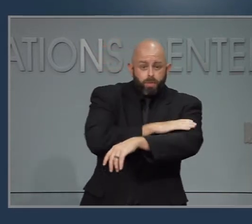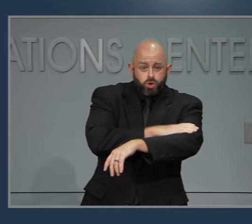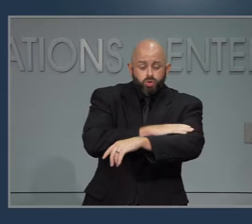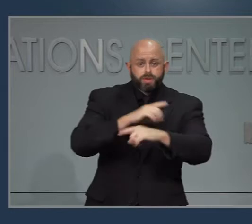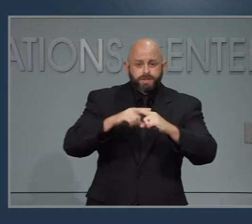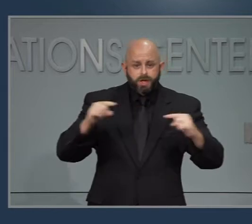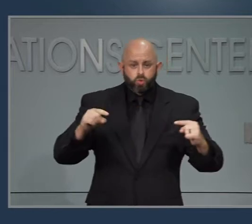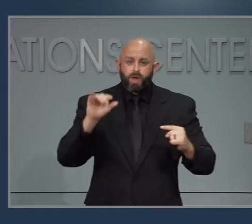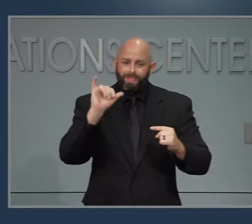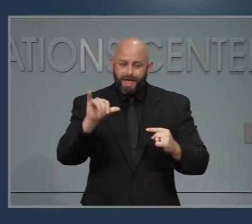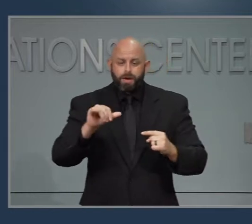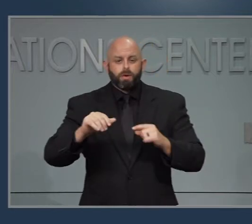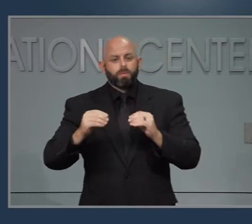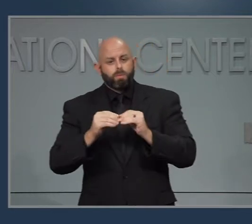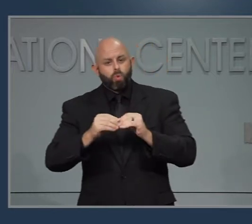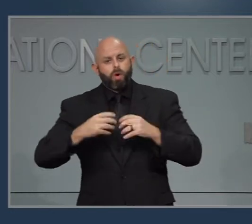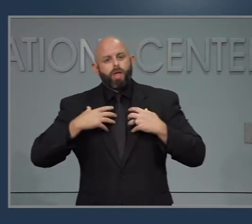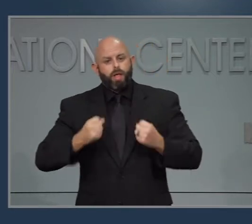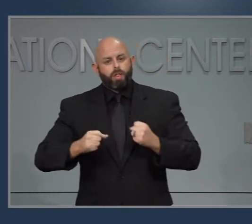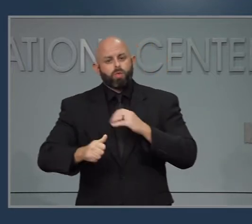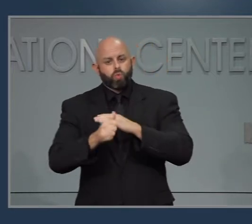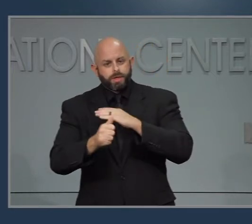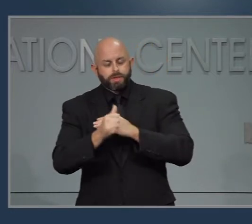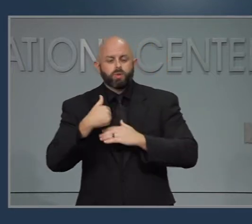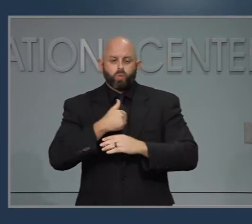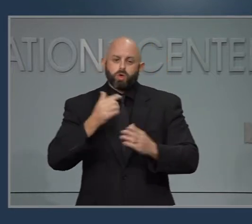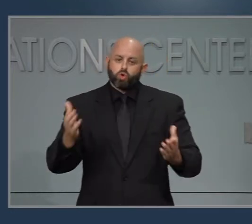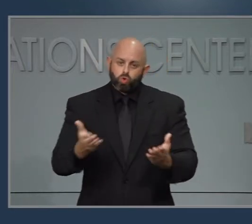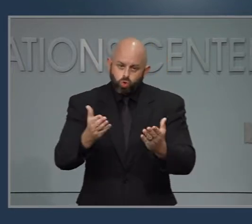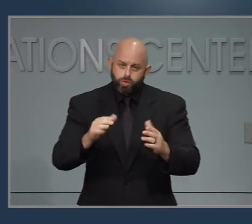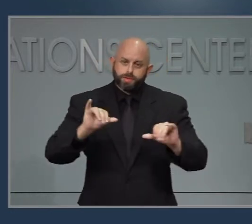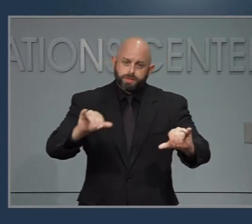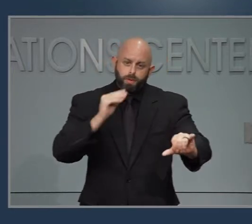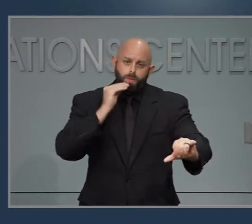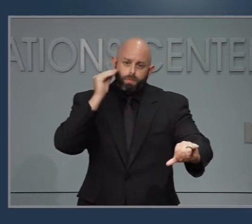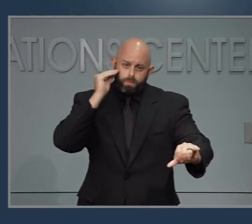en casa. Aquellos mayores de 65 años,